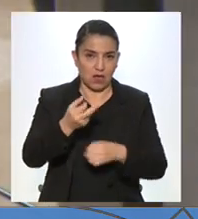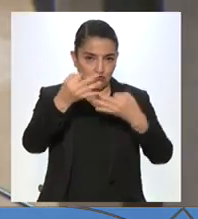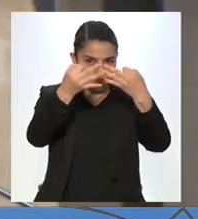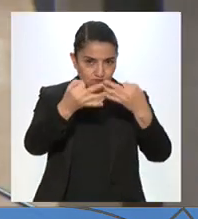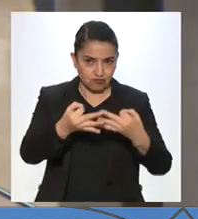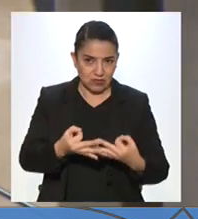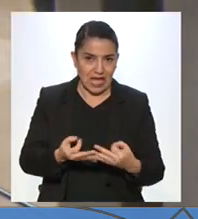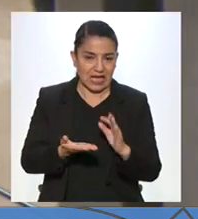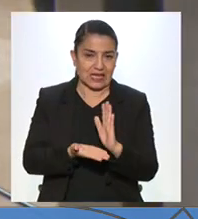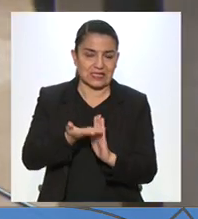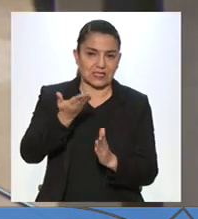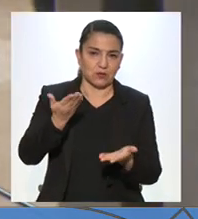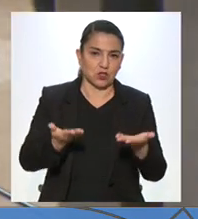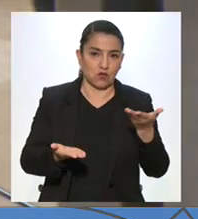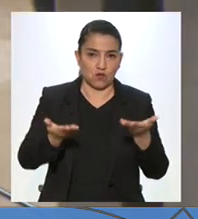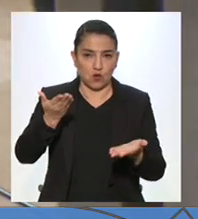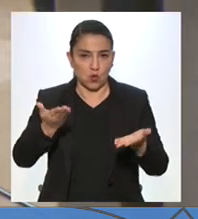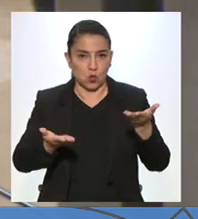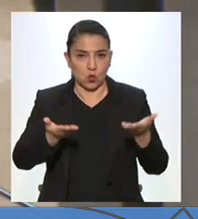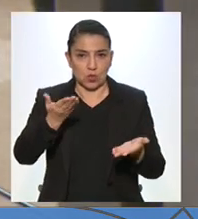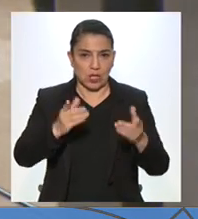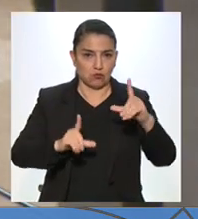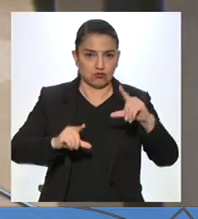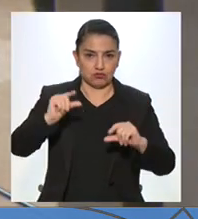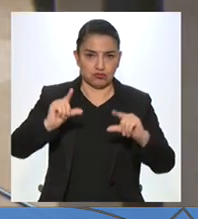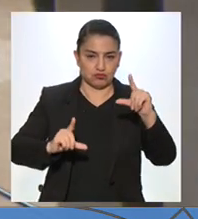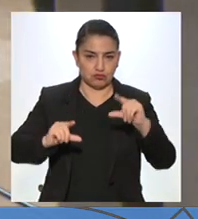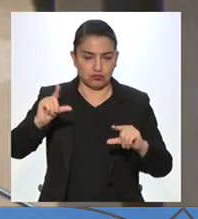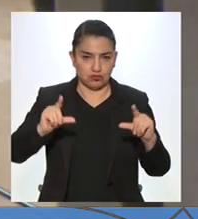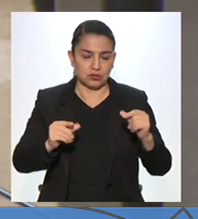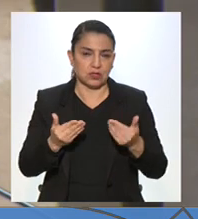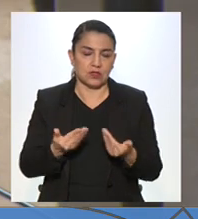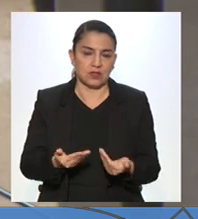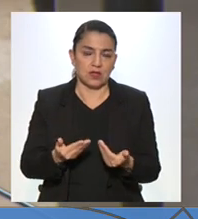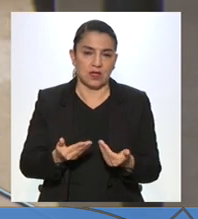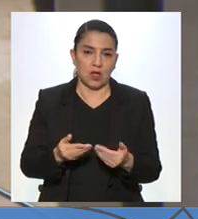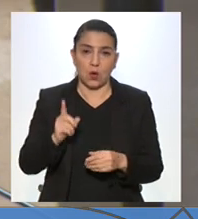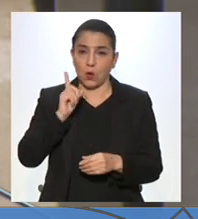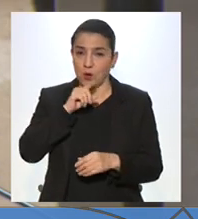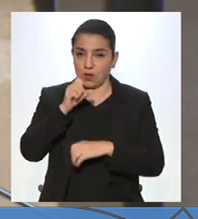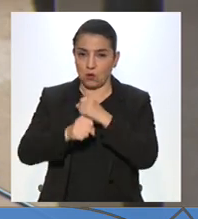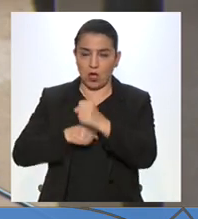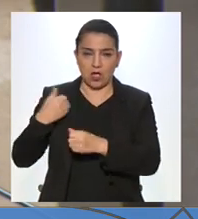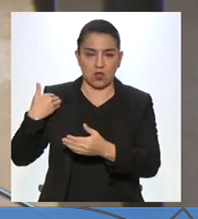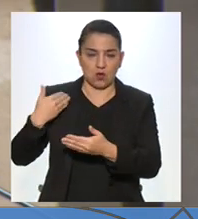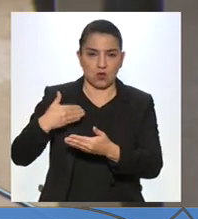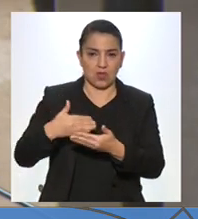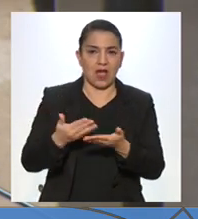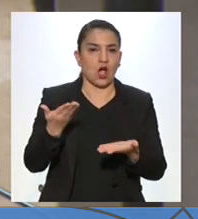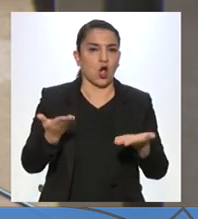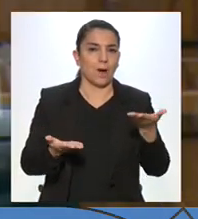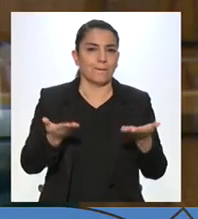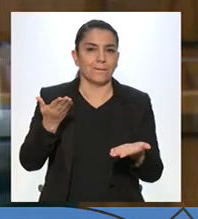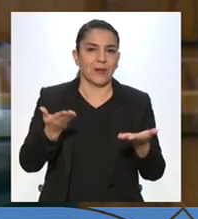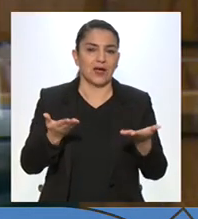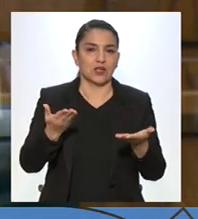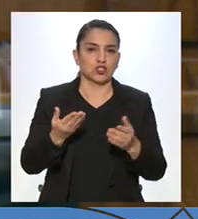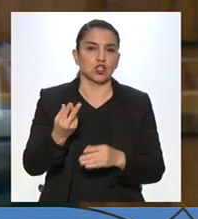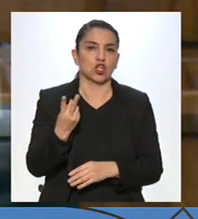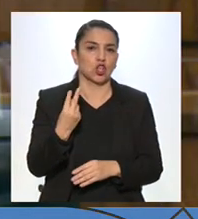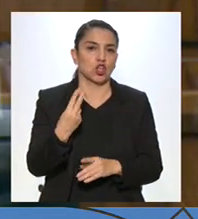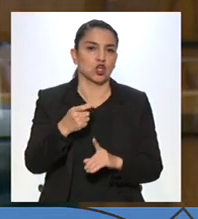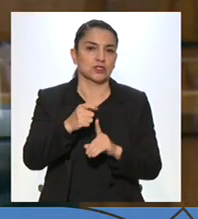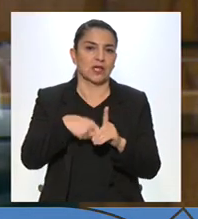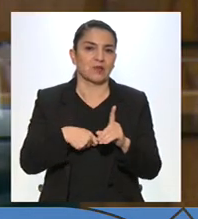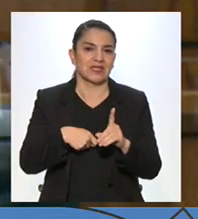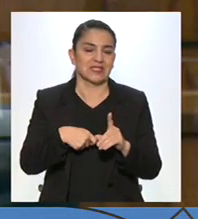crecimiento que fluctúan con la extensión que hemos tenido durante los últimos años, las comparaciones en 12 meses a veces son